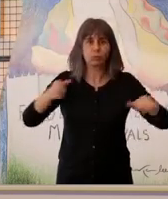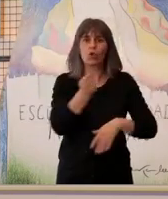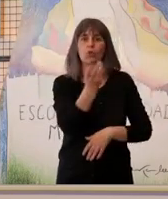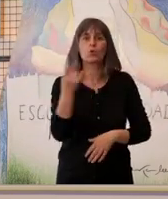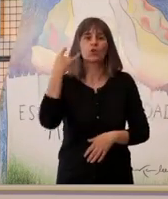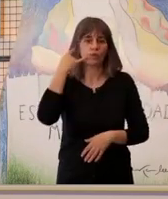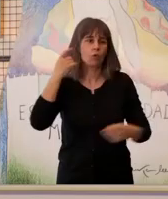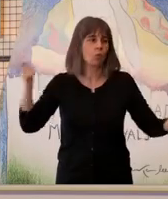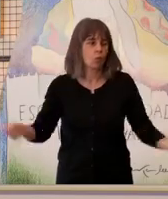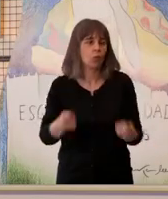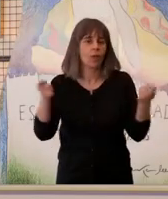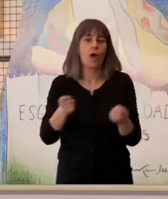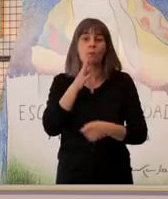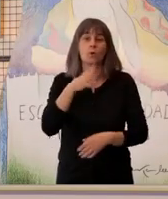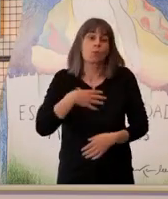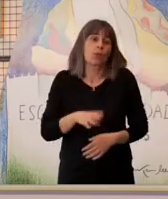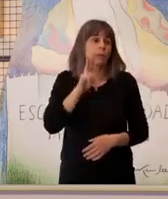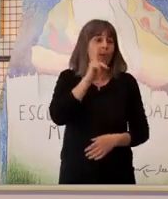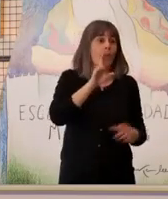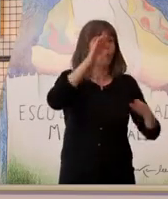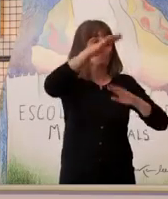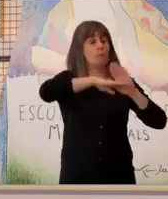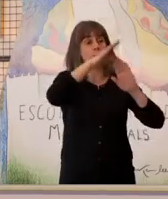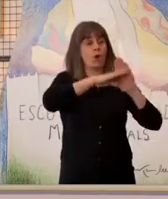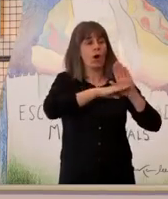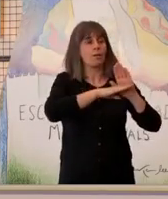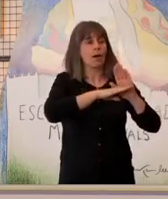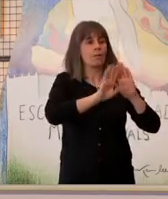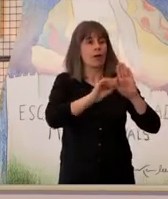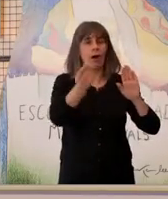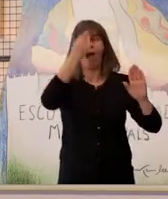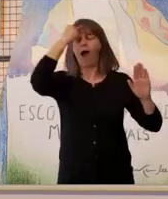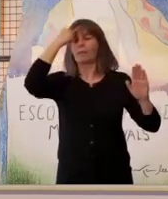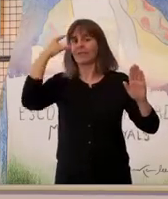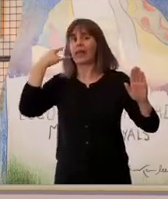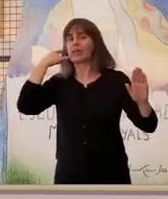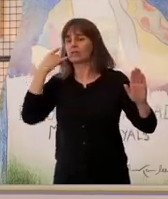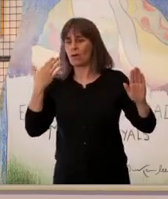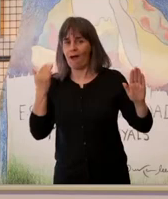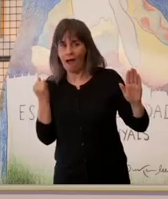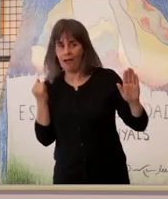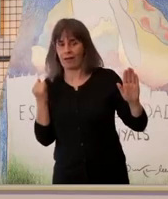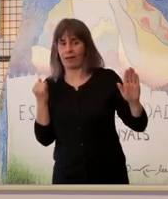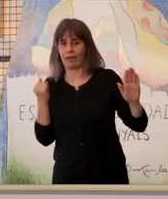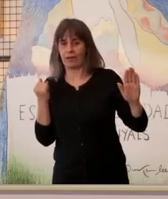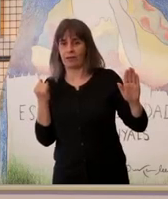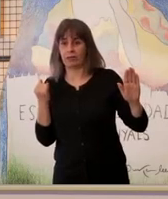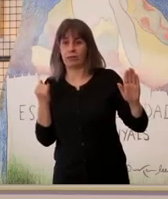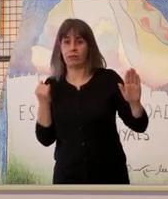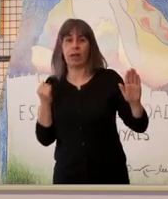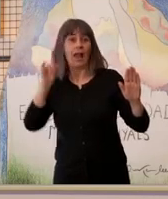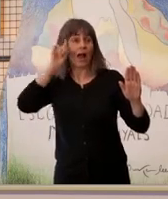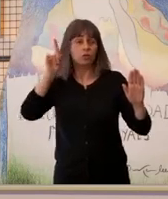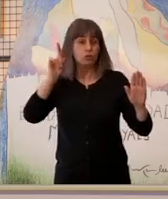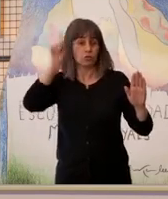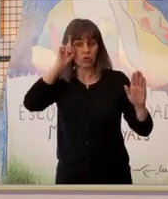puedes ver un programa pero a menos que hayas visto y te acuerdes de que hay un teléfono y lo tengas a mano pues al cabo de unos minutos y ya te has